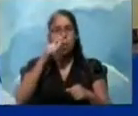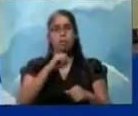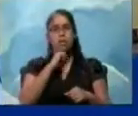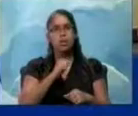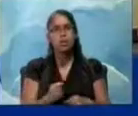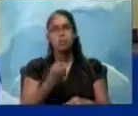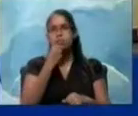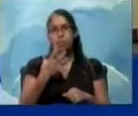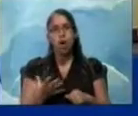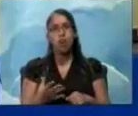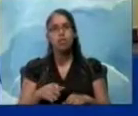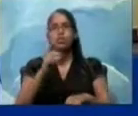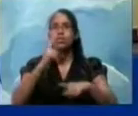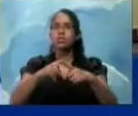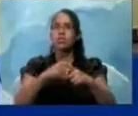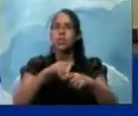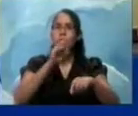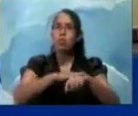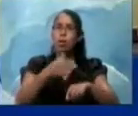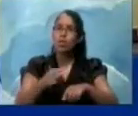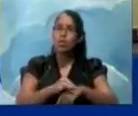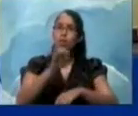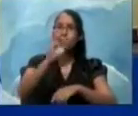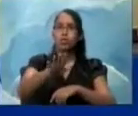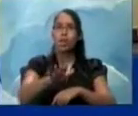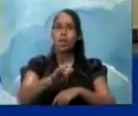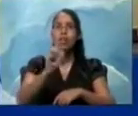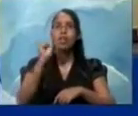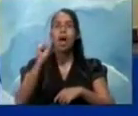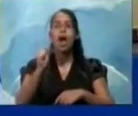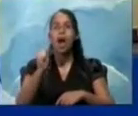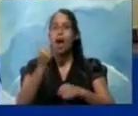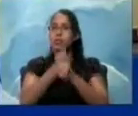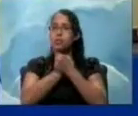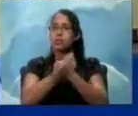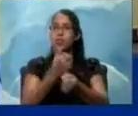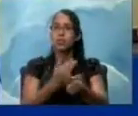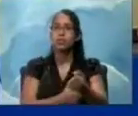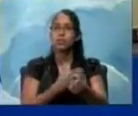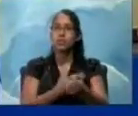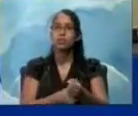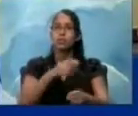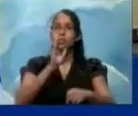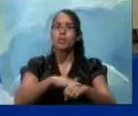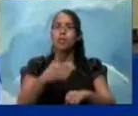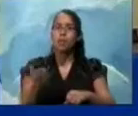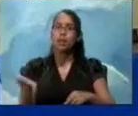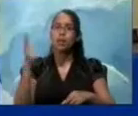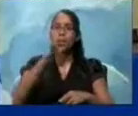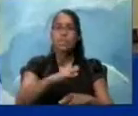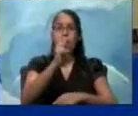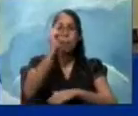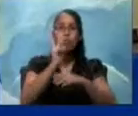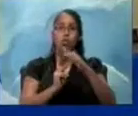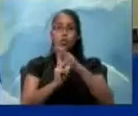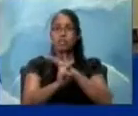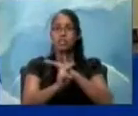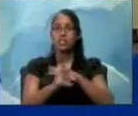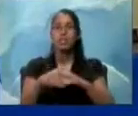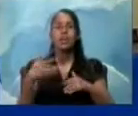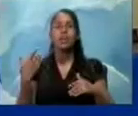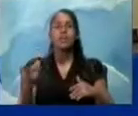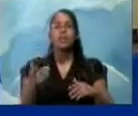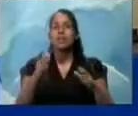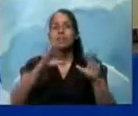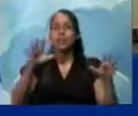inocente, ¿por qué no lo sueltas? Ah, mi amado hermano, porque estaba profetizado que